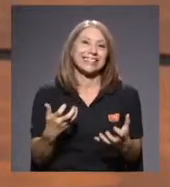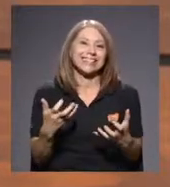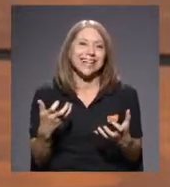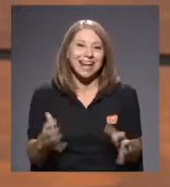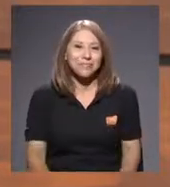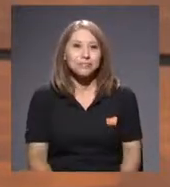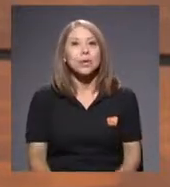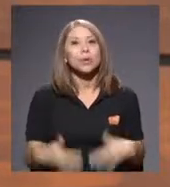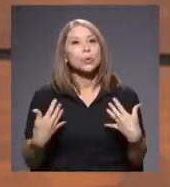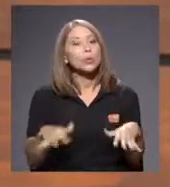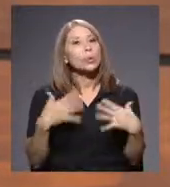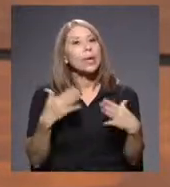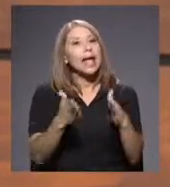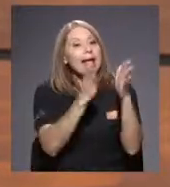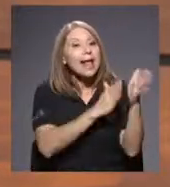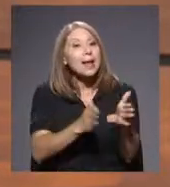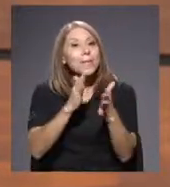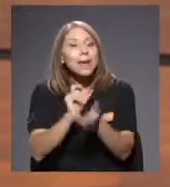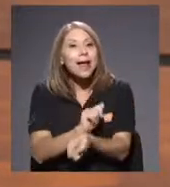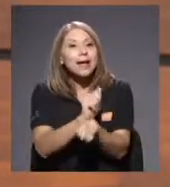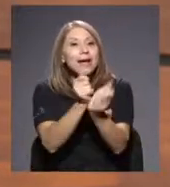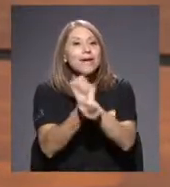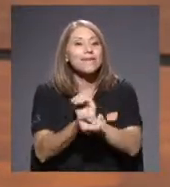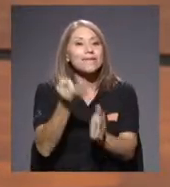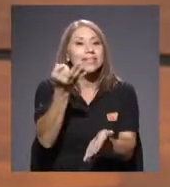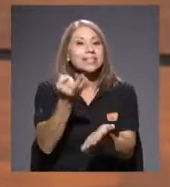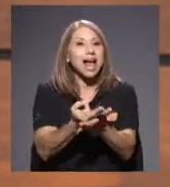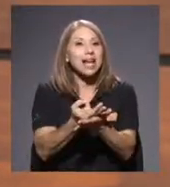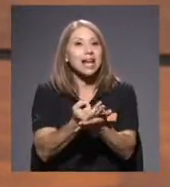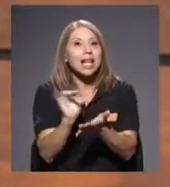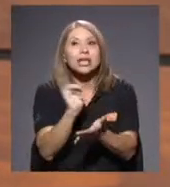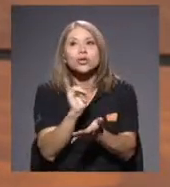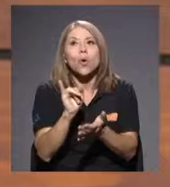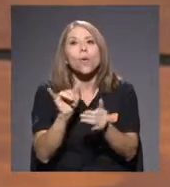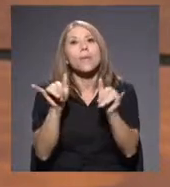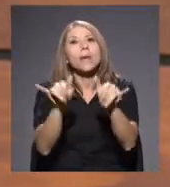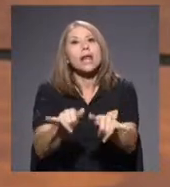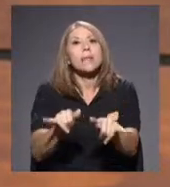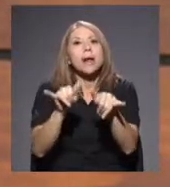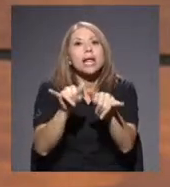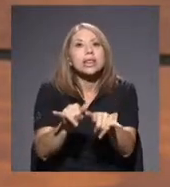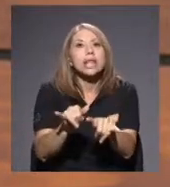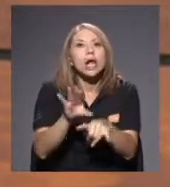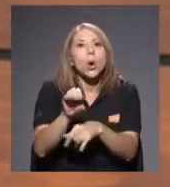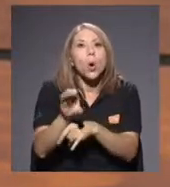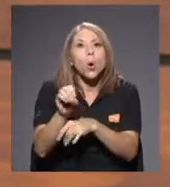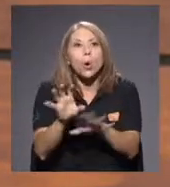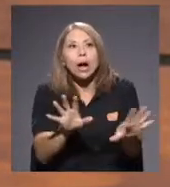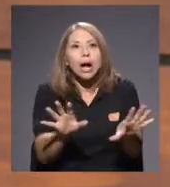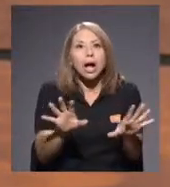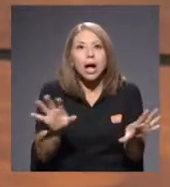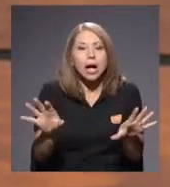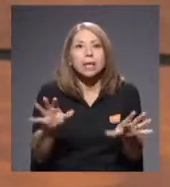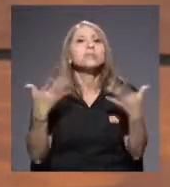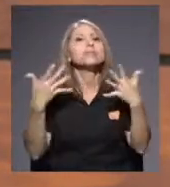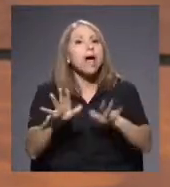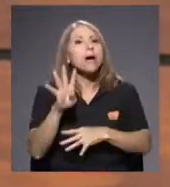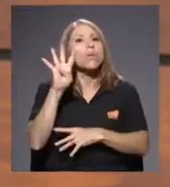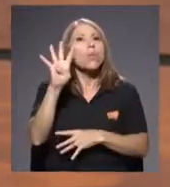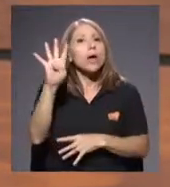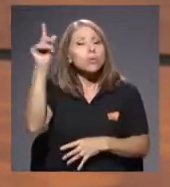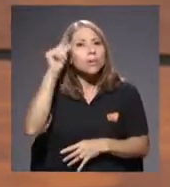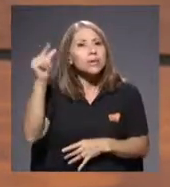plan fiscal es como el permanente coco en este país, ¿verdad? O sea, tenemos ¿cuántas administraciones? Cuatro ya, de estar intentando,